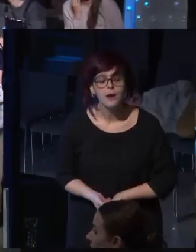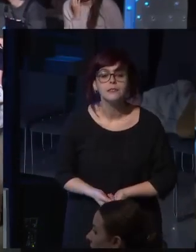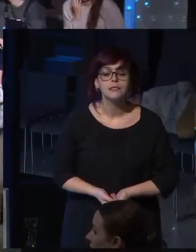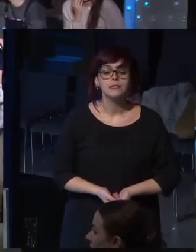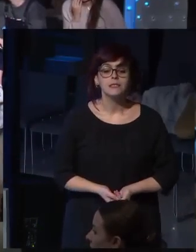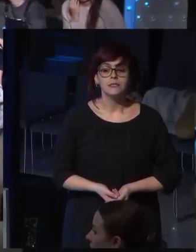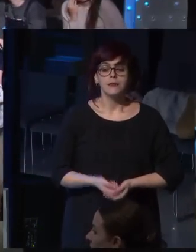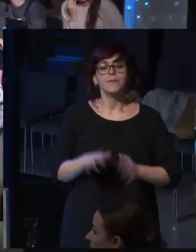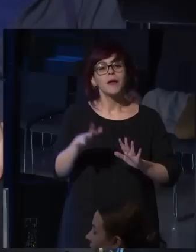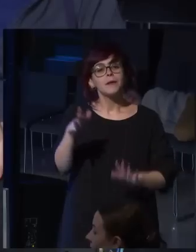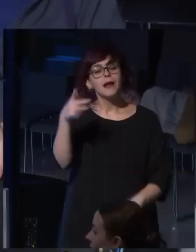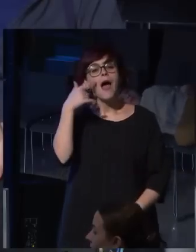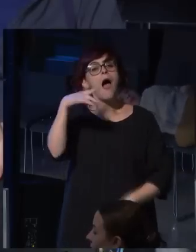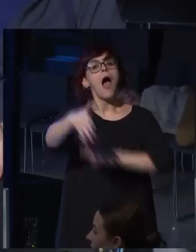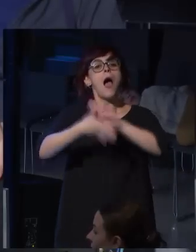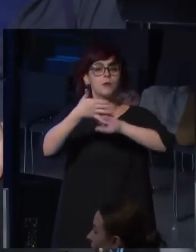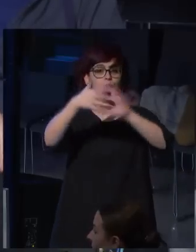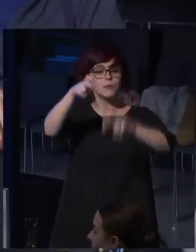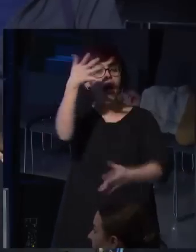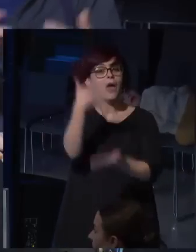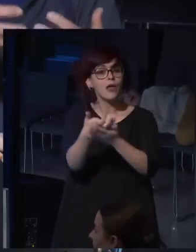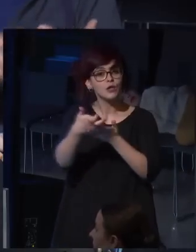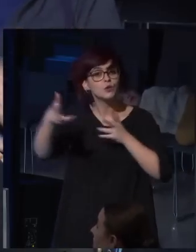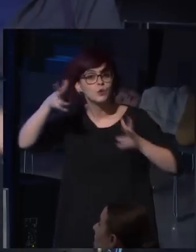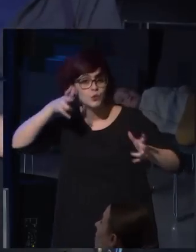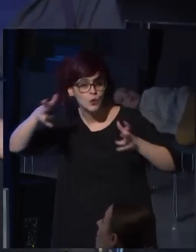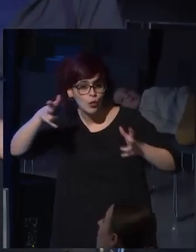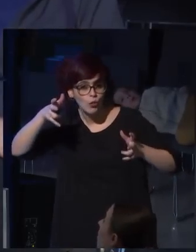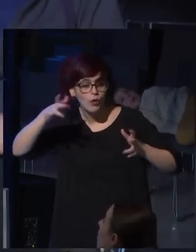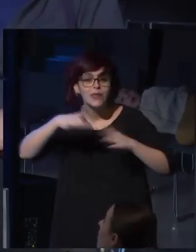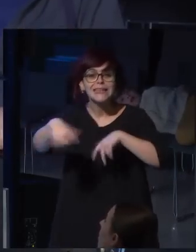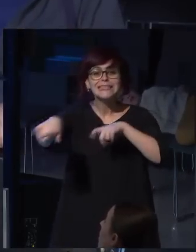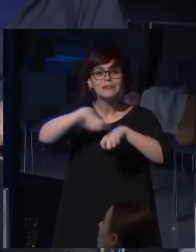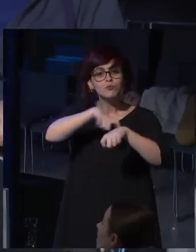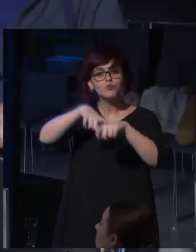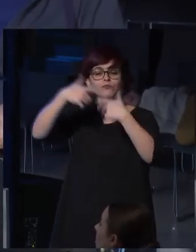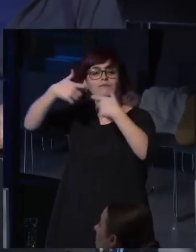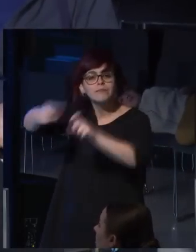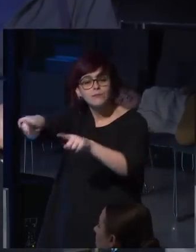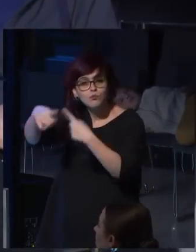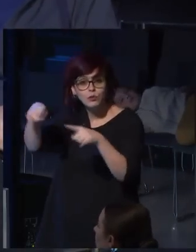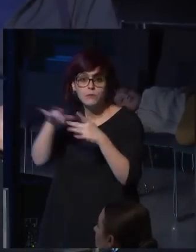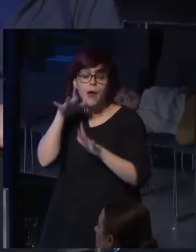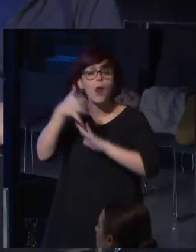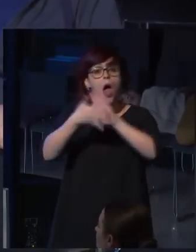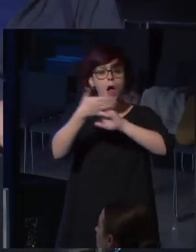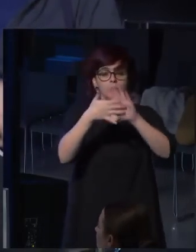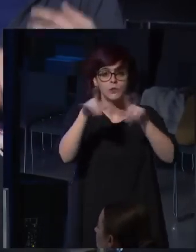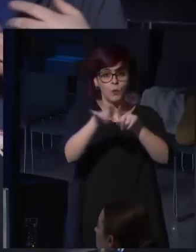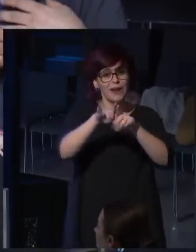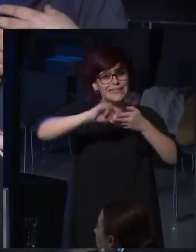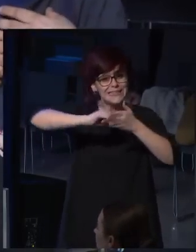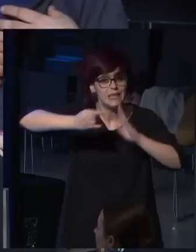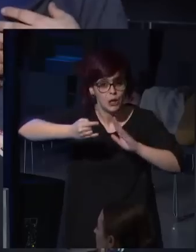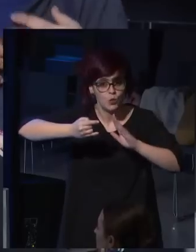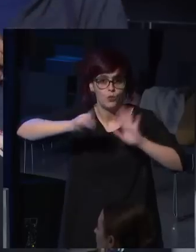es de la captación del sonido y de cierto tipo de música. Yo creo que si hablamos ahora mismo de cosas técnicas,